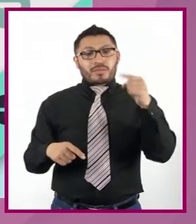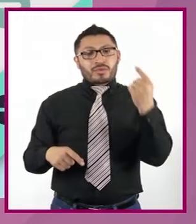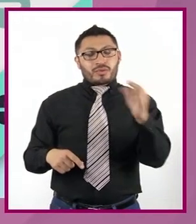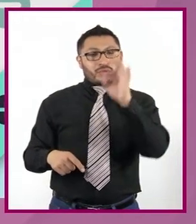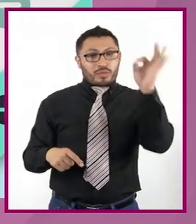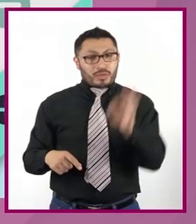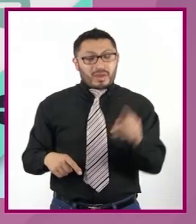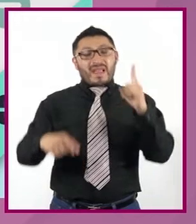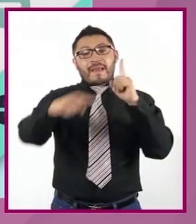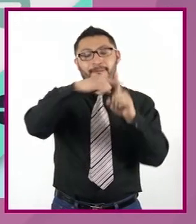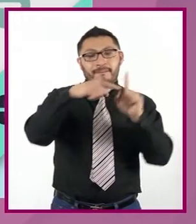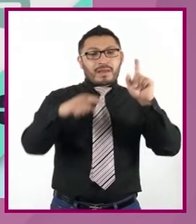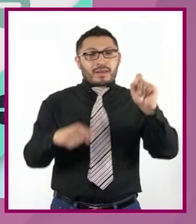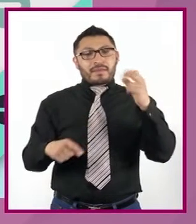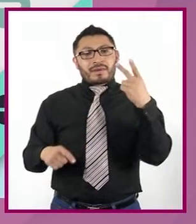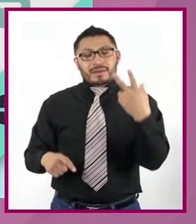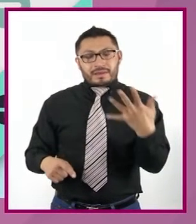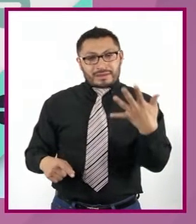27.1% más